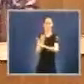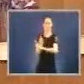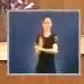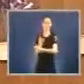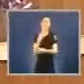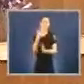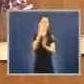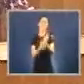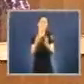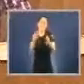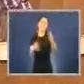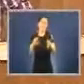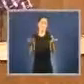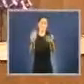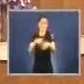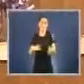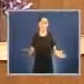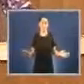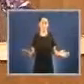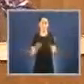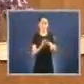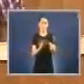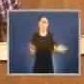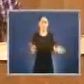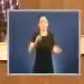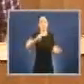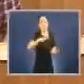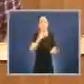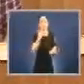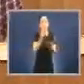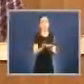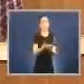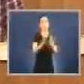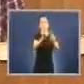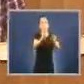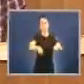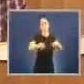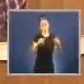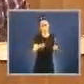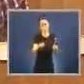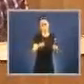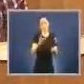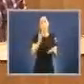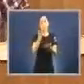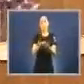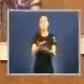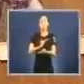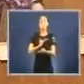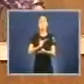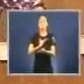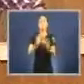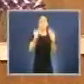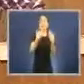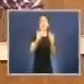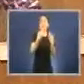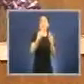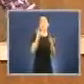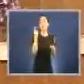sobre o que ampararse. Iso que propoñemos nós modificar. Propoñemos que os concellos, mediante ordenanza, poidan regular